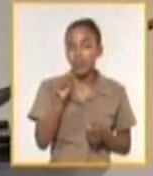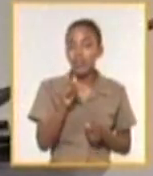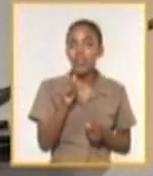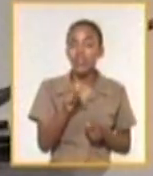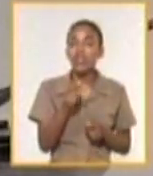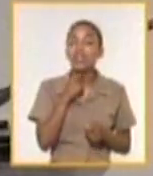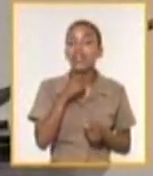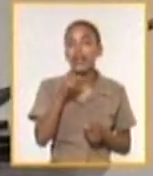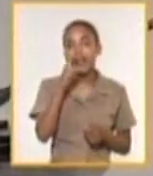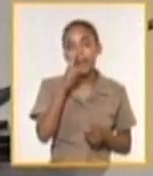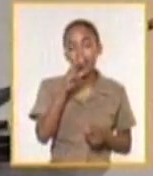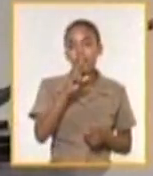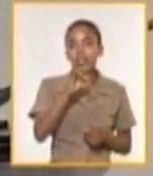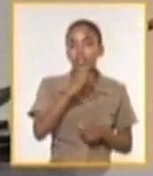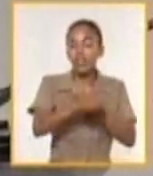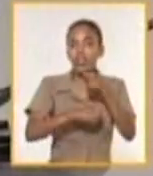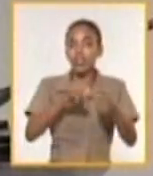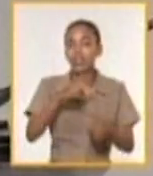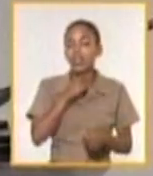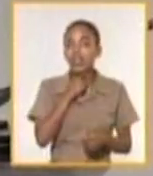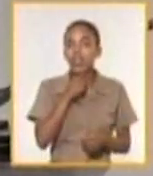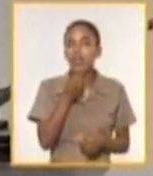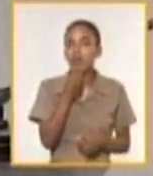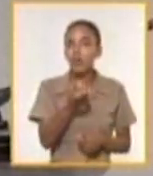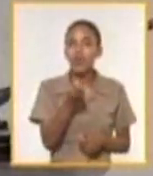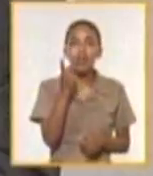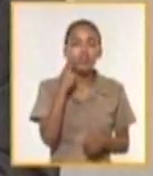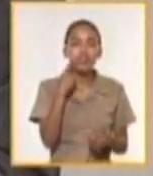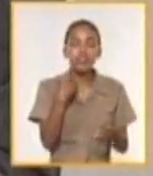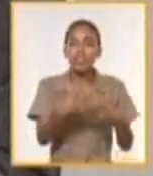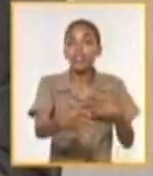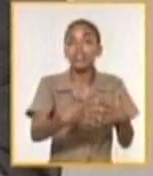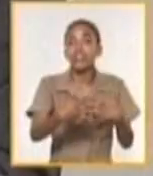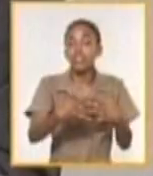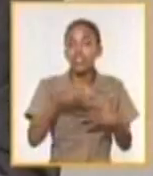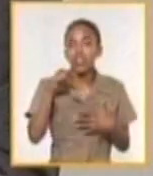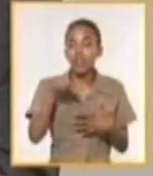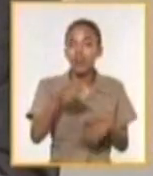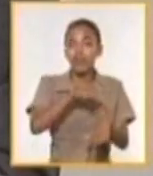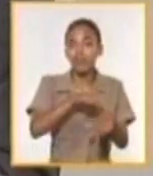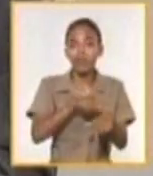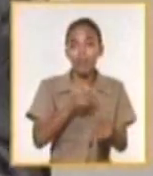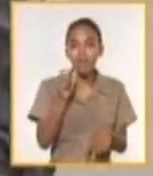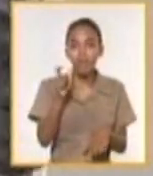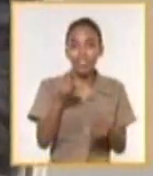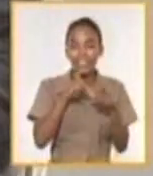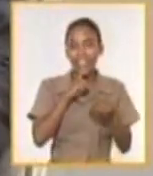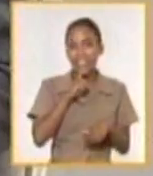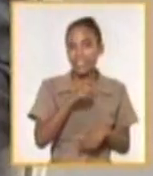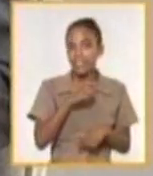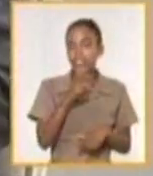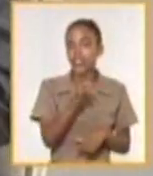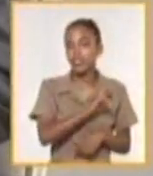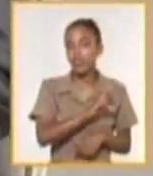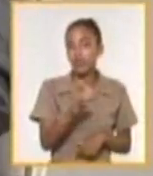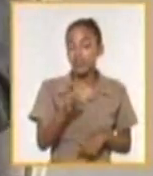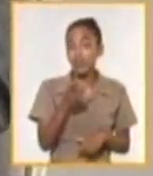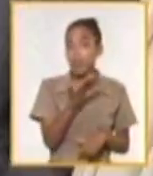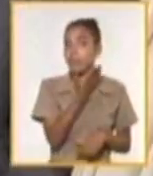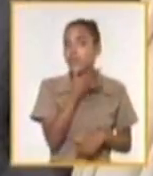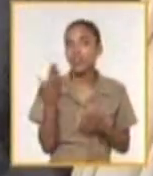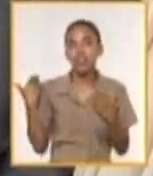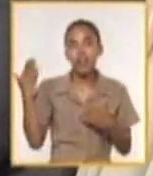de conocer de cerca a Armando Hart en uno de los momentos más difíciles de la revolución, cuando parecía que la